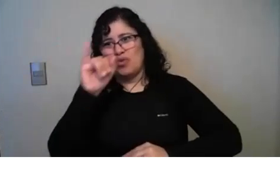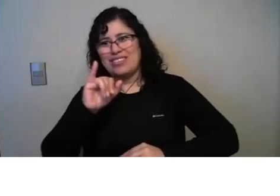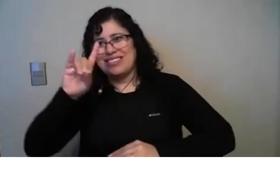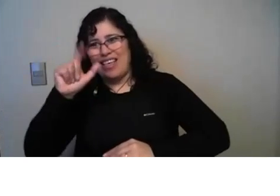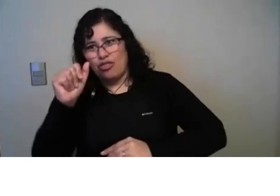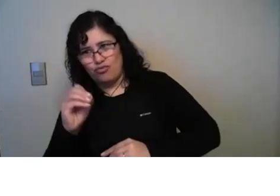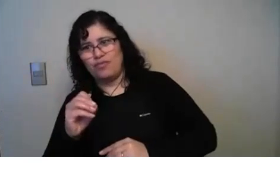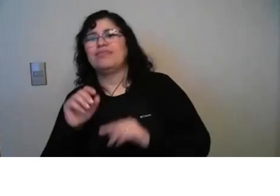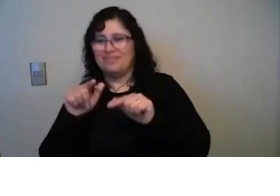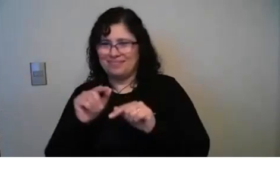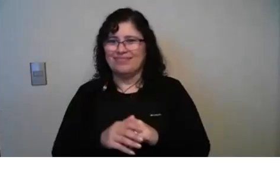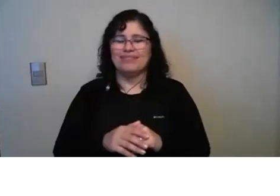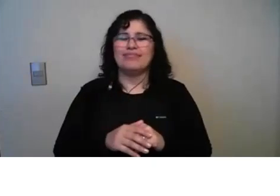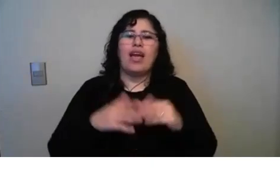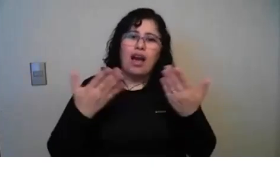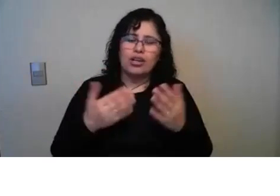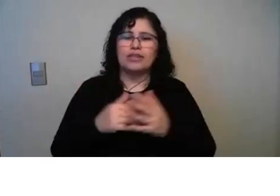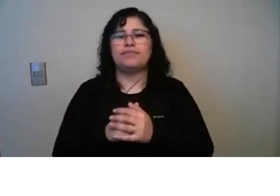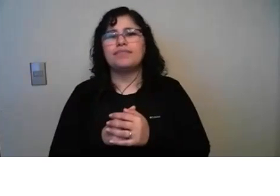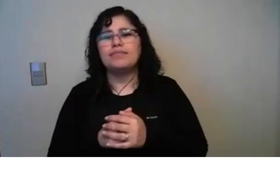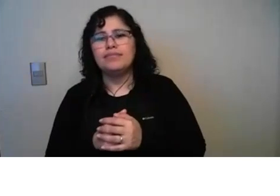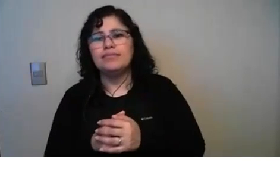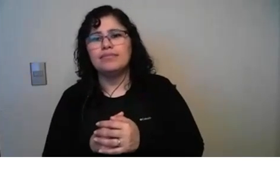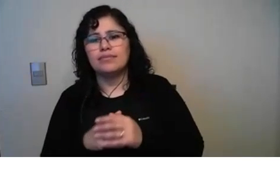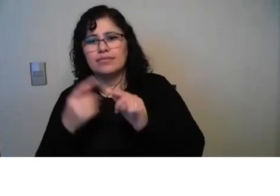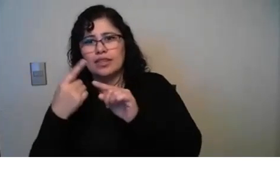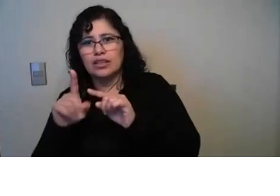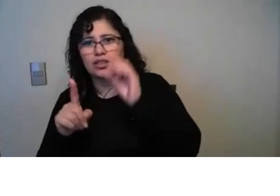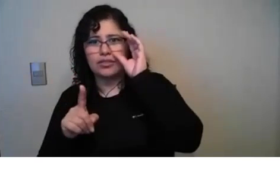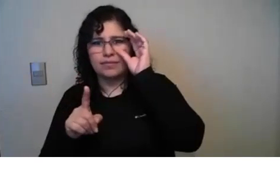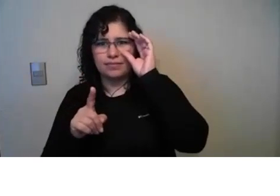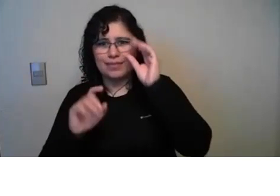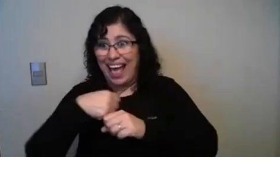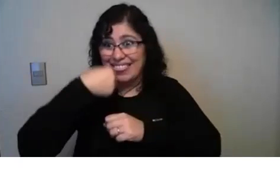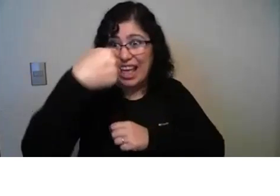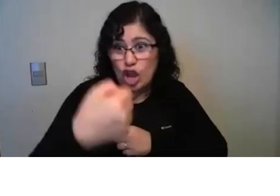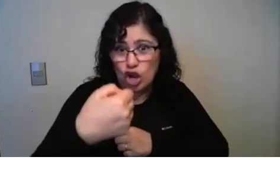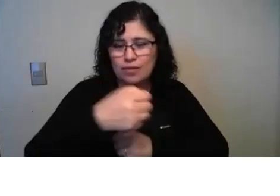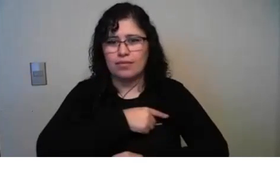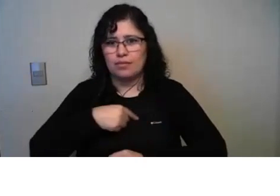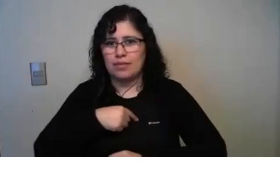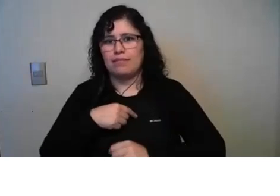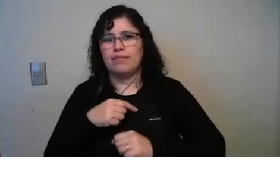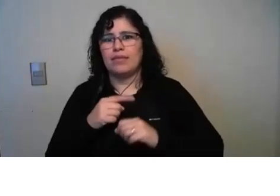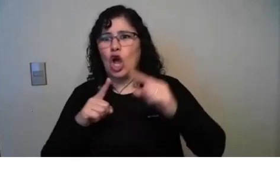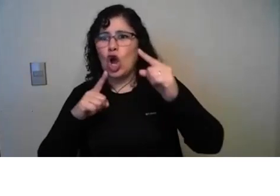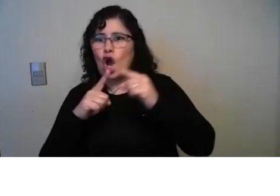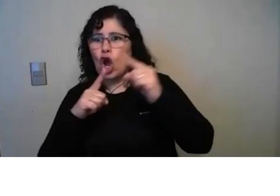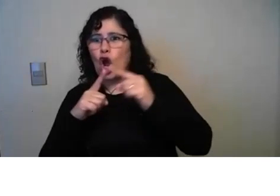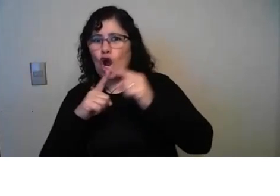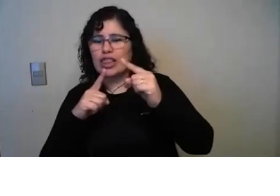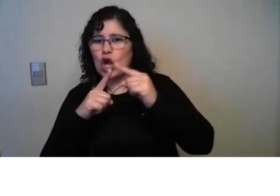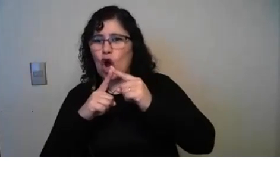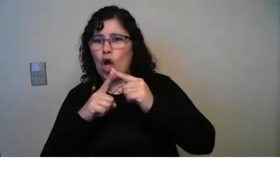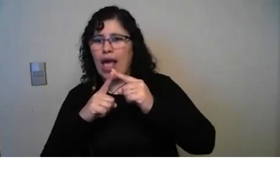media. En cambio, a este, el córtico espinal anterior, lo van a encontrar como un córtico espinal directo,